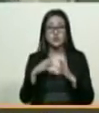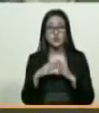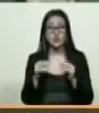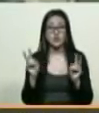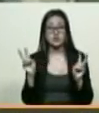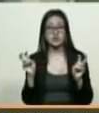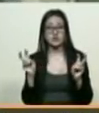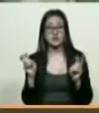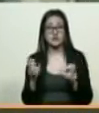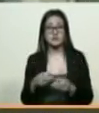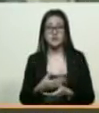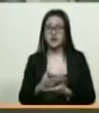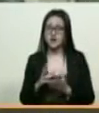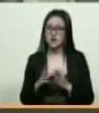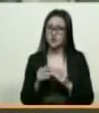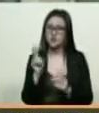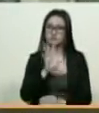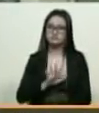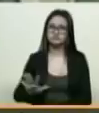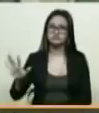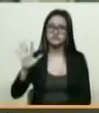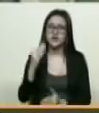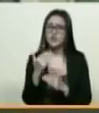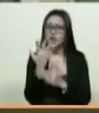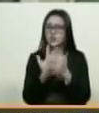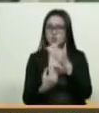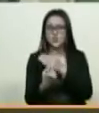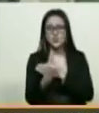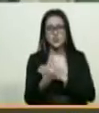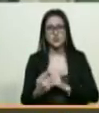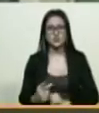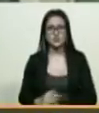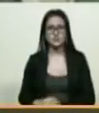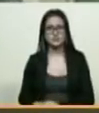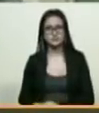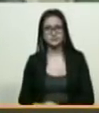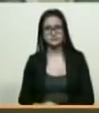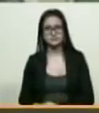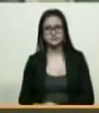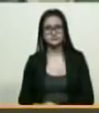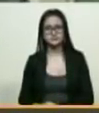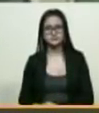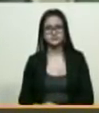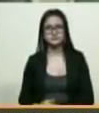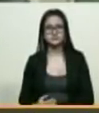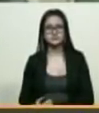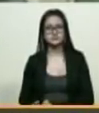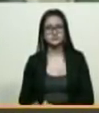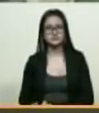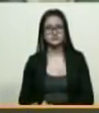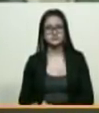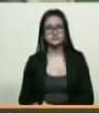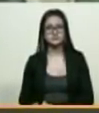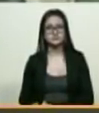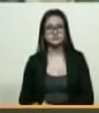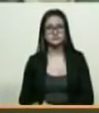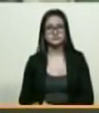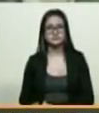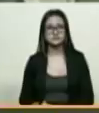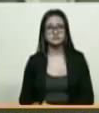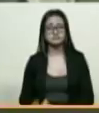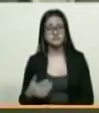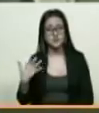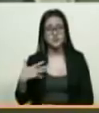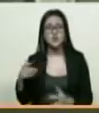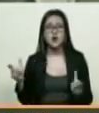sectores, a toda Venezuela como una sola misma, como una sola. Entonces, bueno, ha sido una